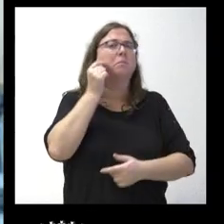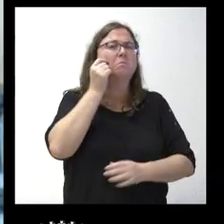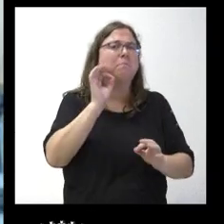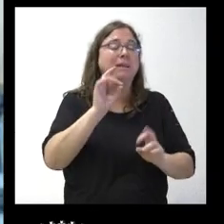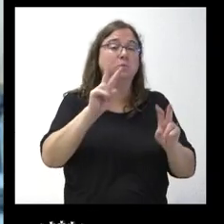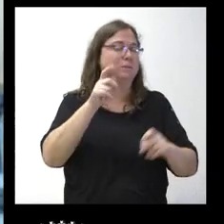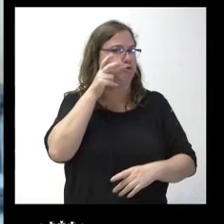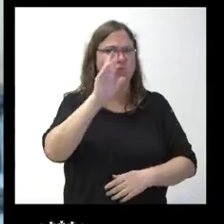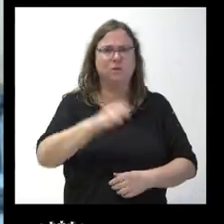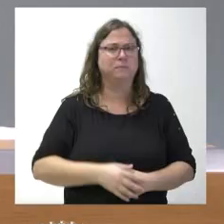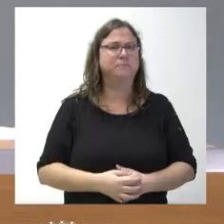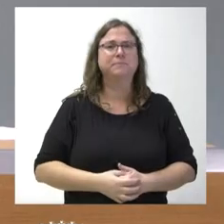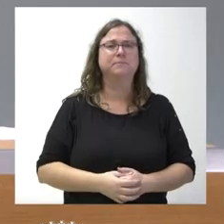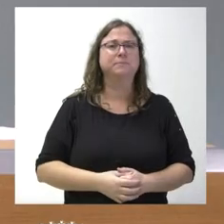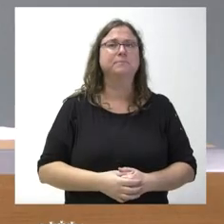Muchas